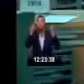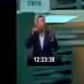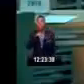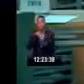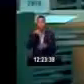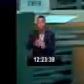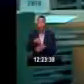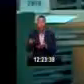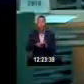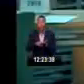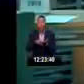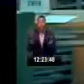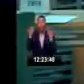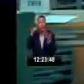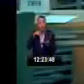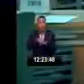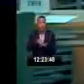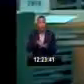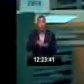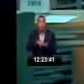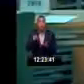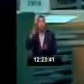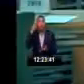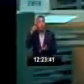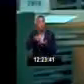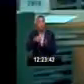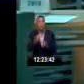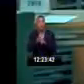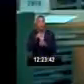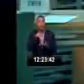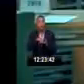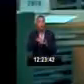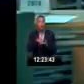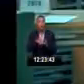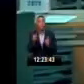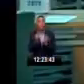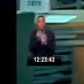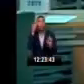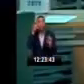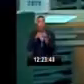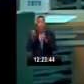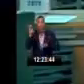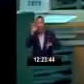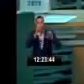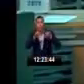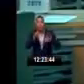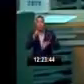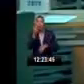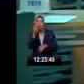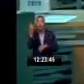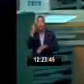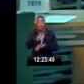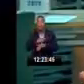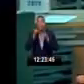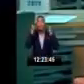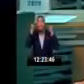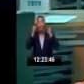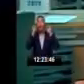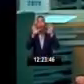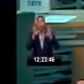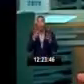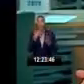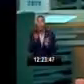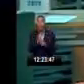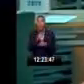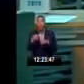tema. Esta tarde se reúne en Guayaquil el Gabinete de Seguridad del Gobierno con el fin de evaluar los 12 días de paro y